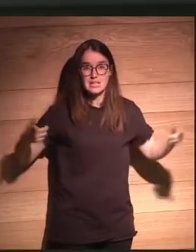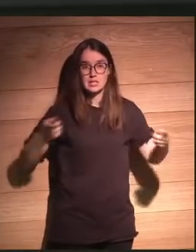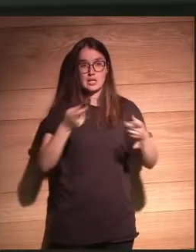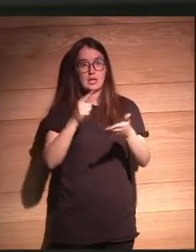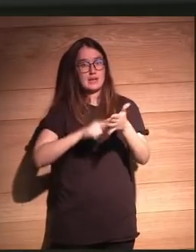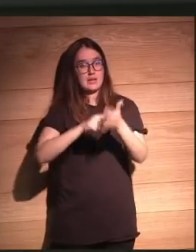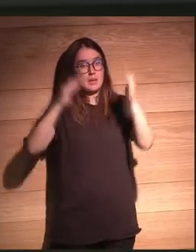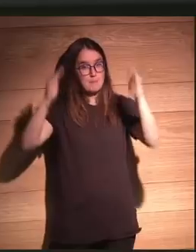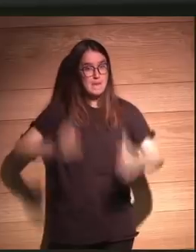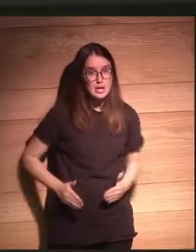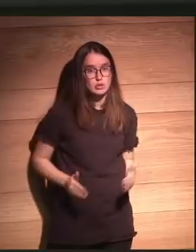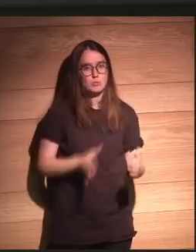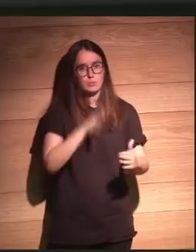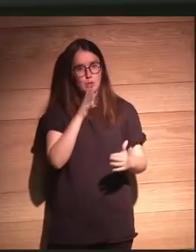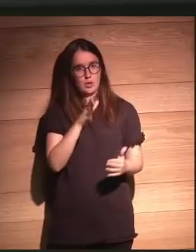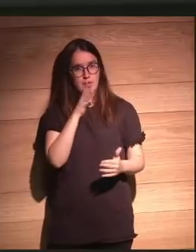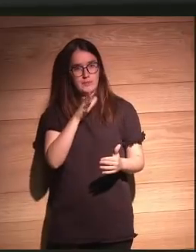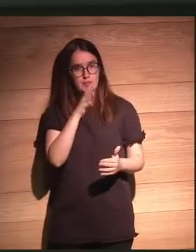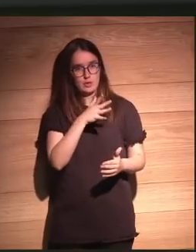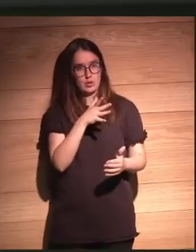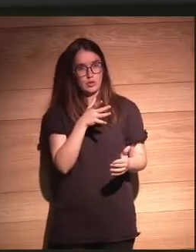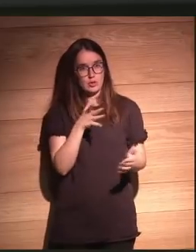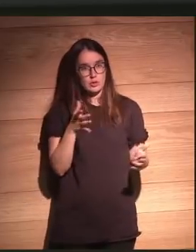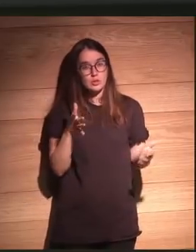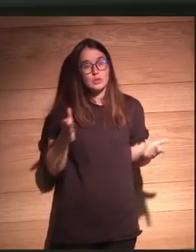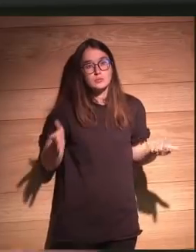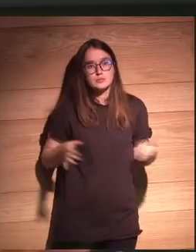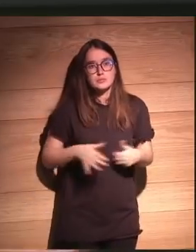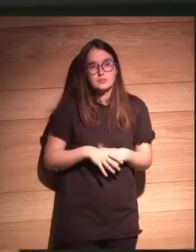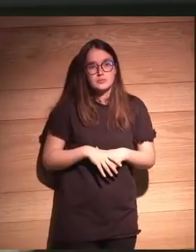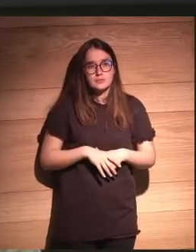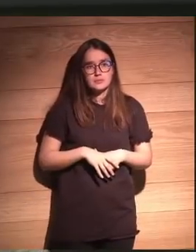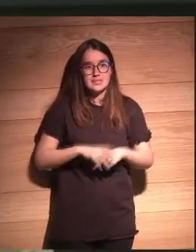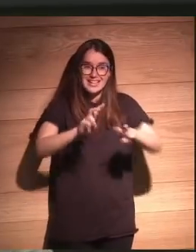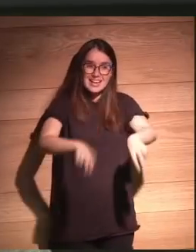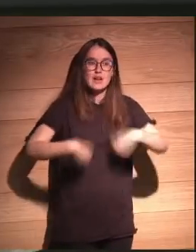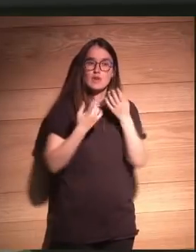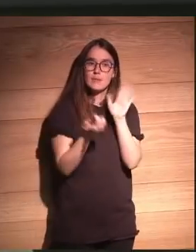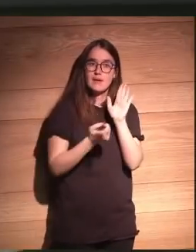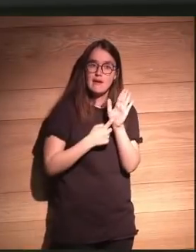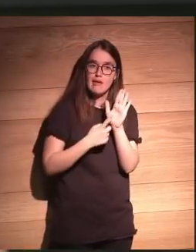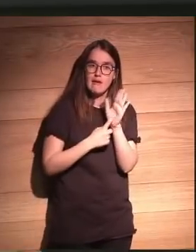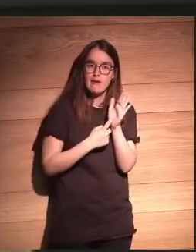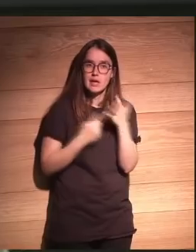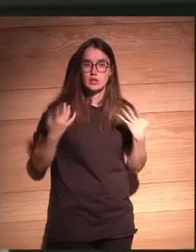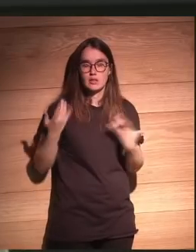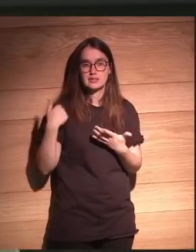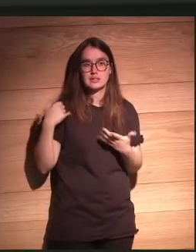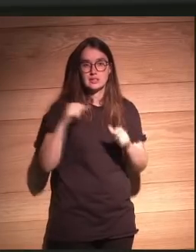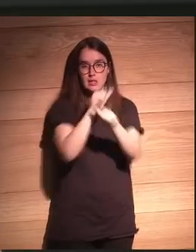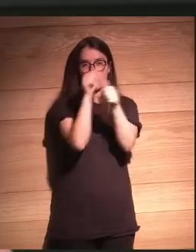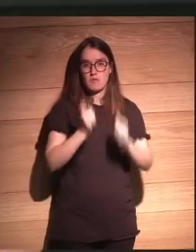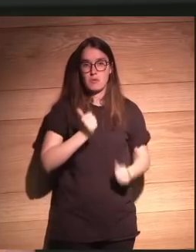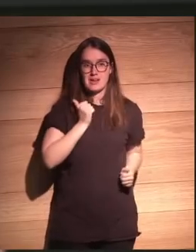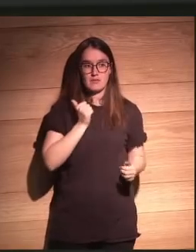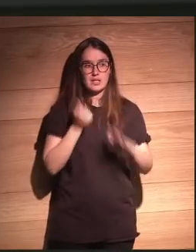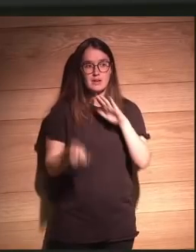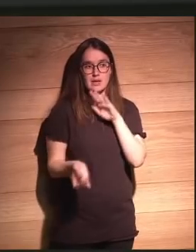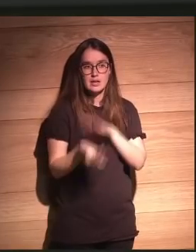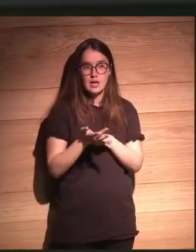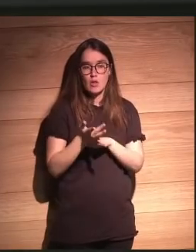esas viviendas. Se comía el alquiler menos parte de nuestros ingresos. Reforma la ley. Entonces ya de manera artificial habían